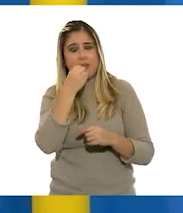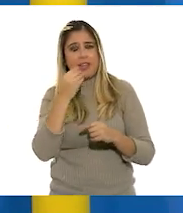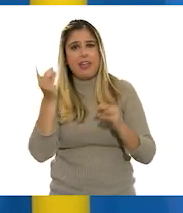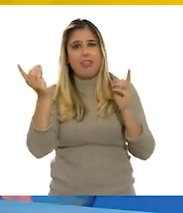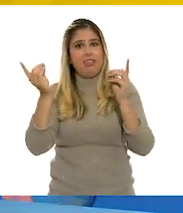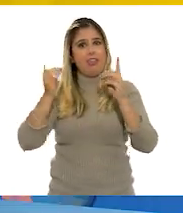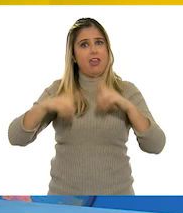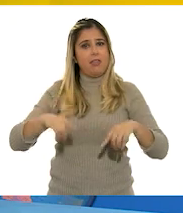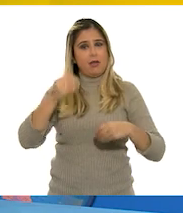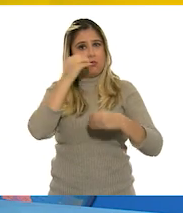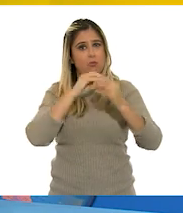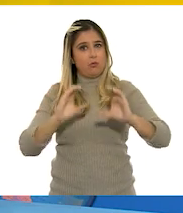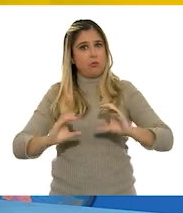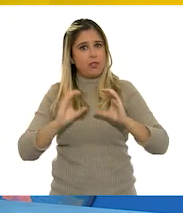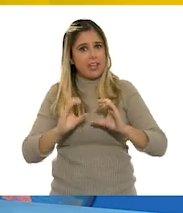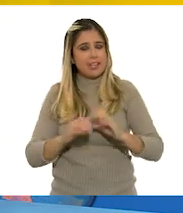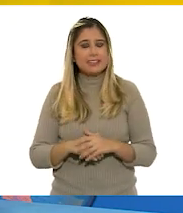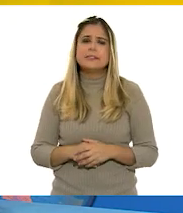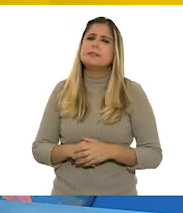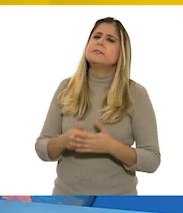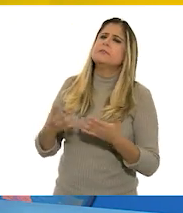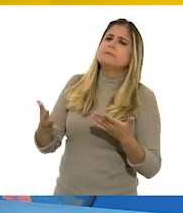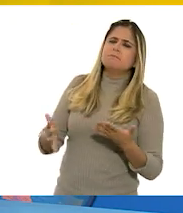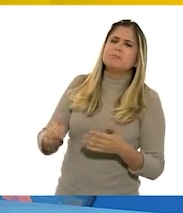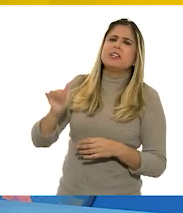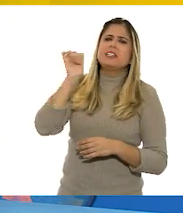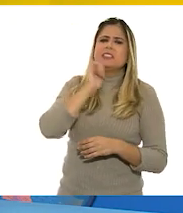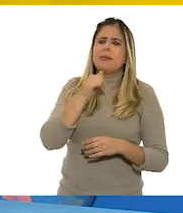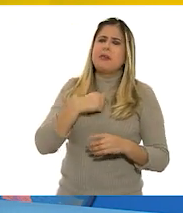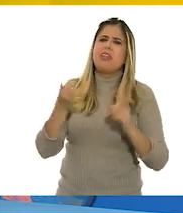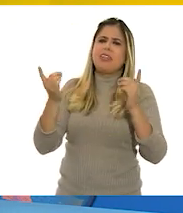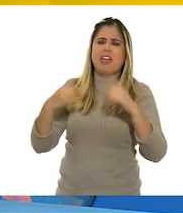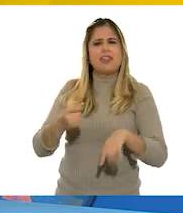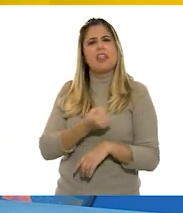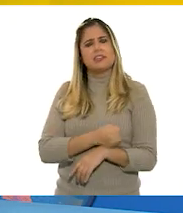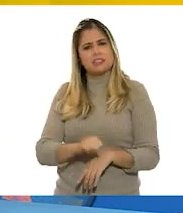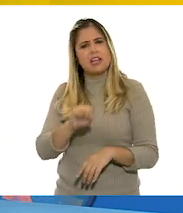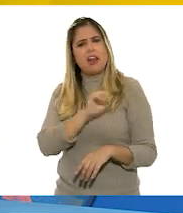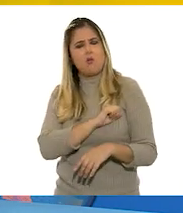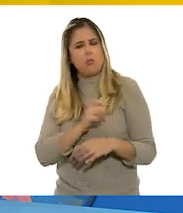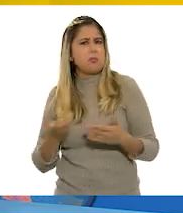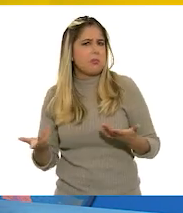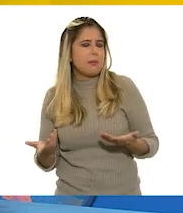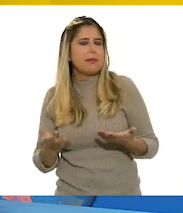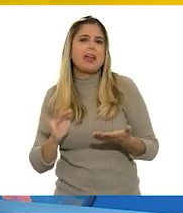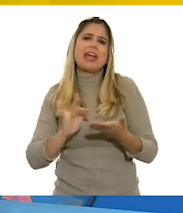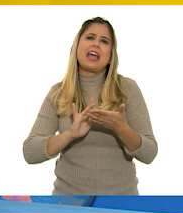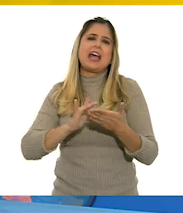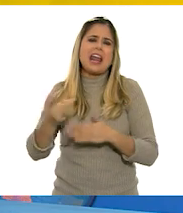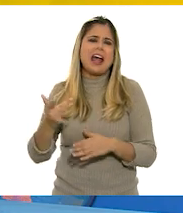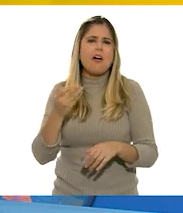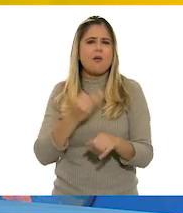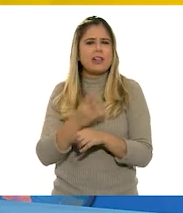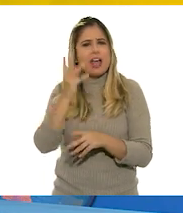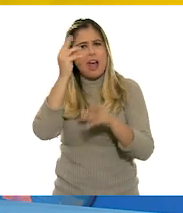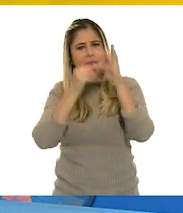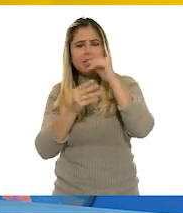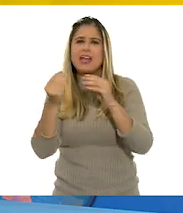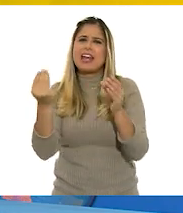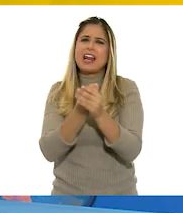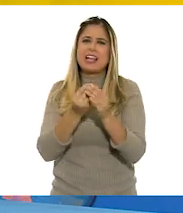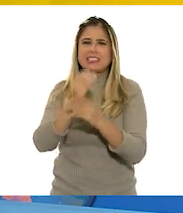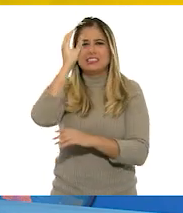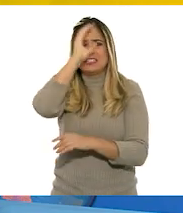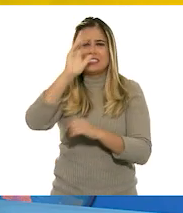diaria? Pues siempre he mantenido una dieta saludable, pero pues gracias a lo que hemos aprendido en las clases de